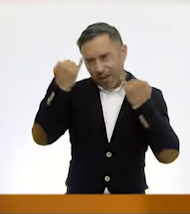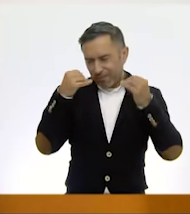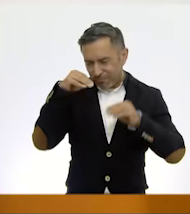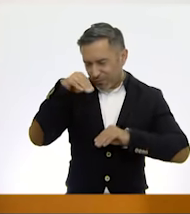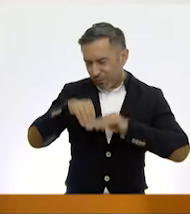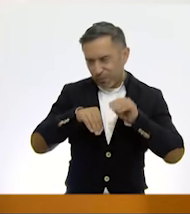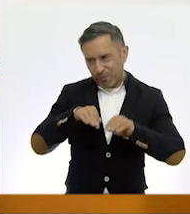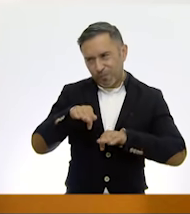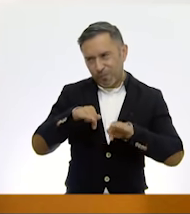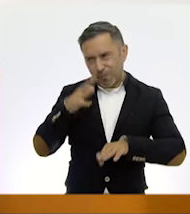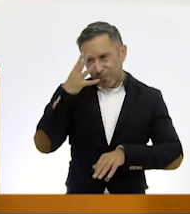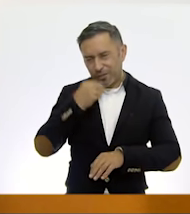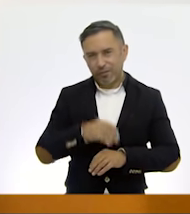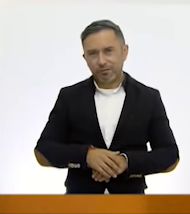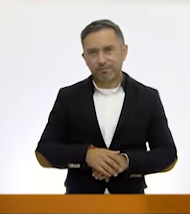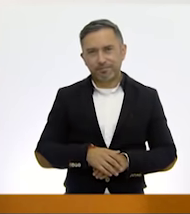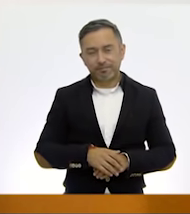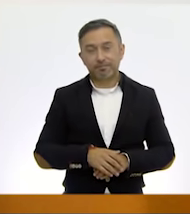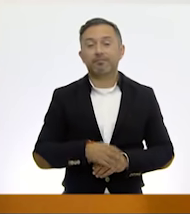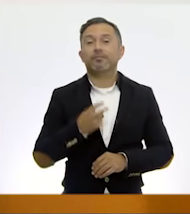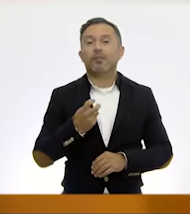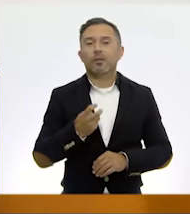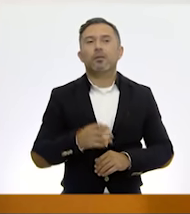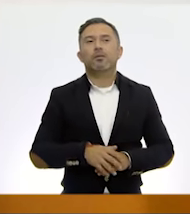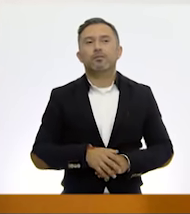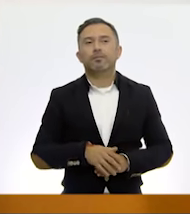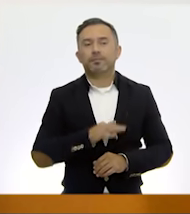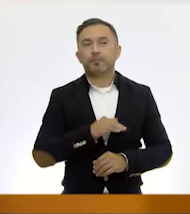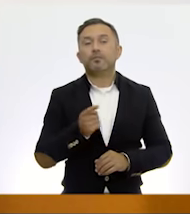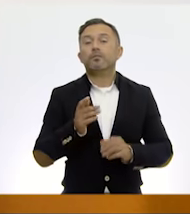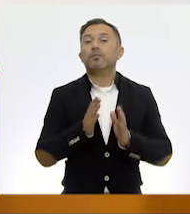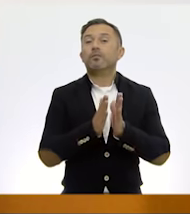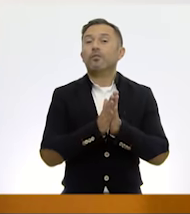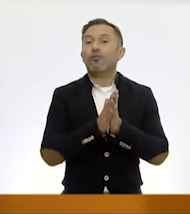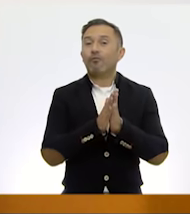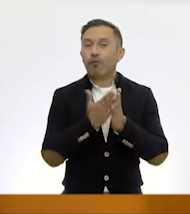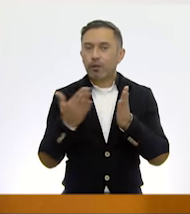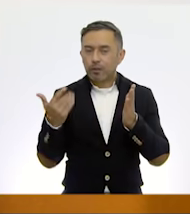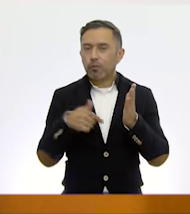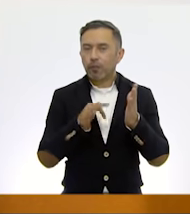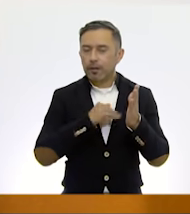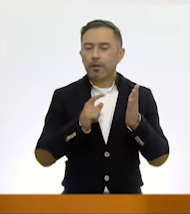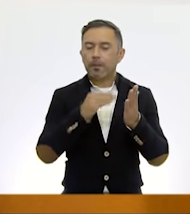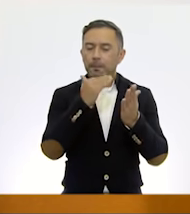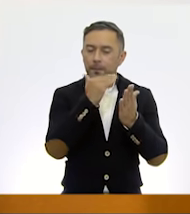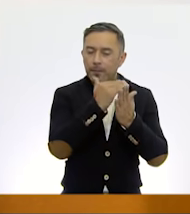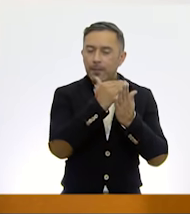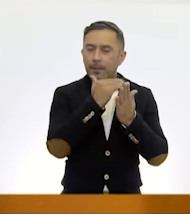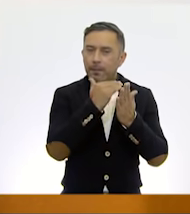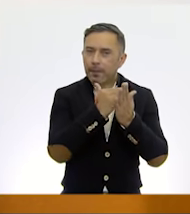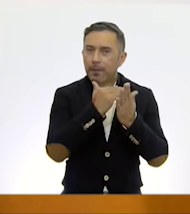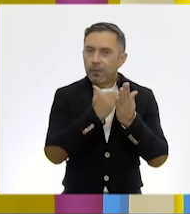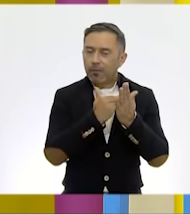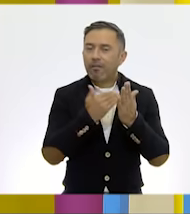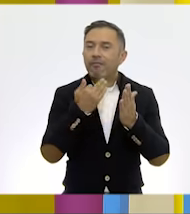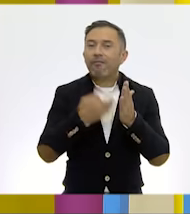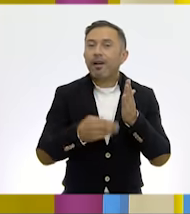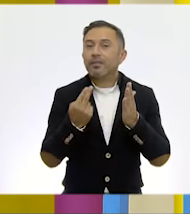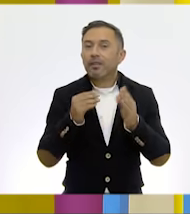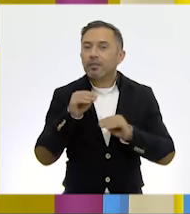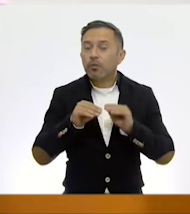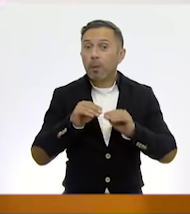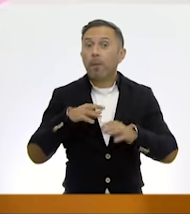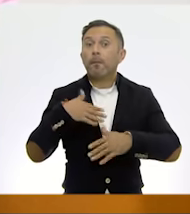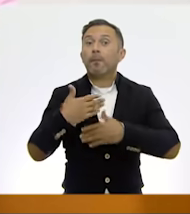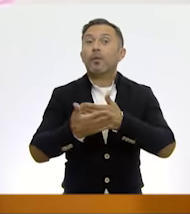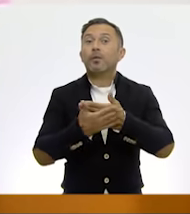vamos a estar trabajando características y cómo empezar a hacer un folleto. Vamos a ir paso por paso viendo qué necesitamos. Entonces, prepárense para